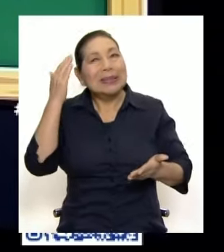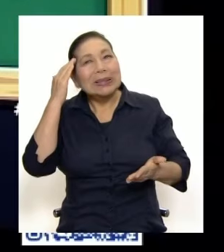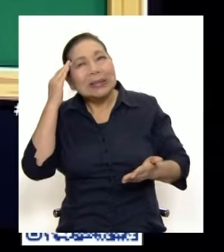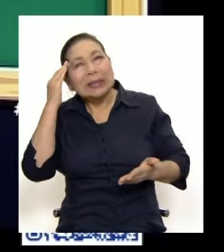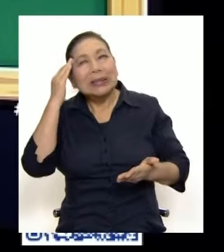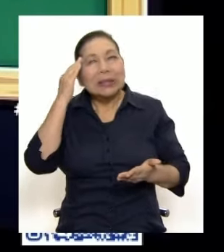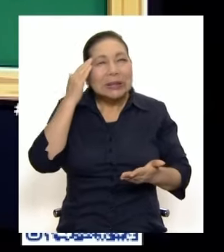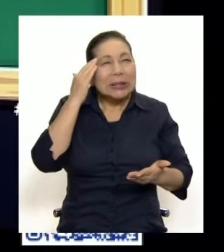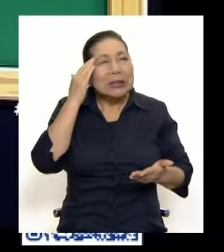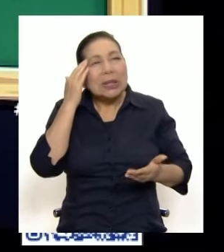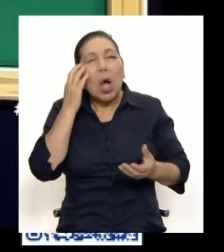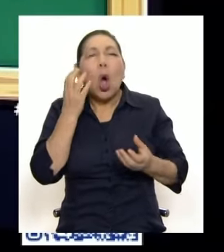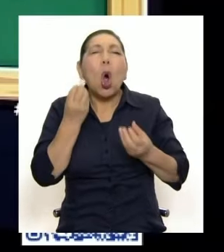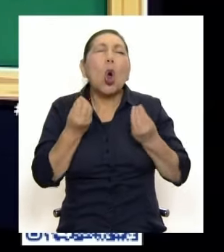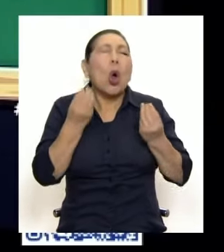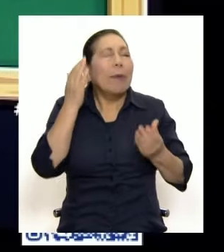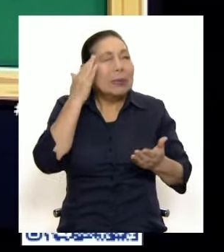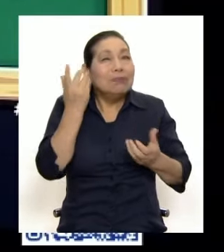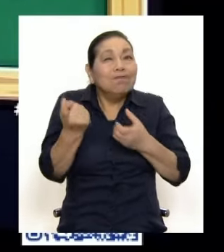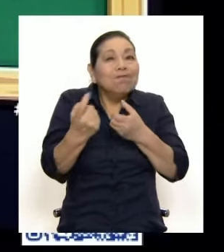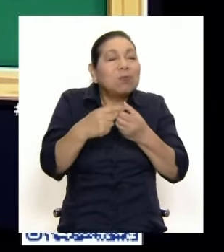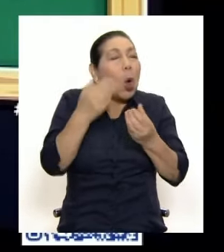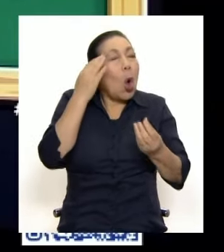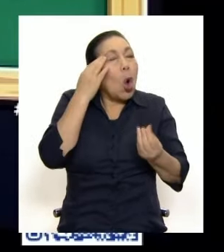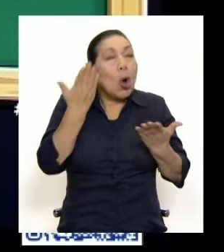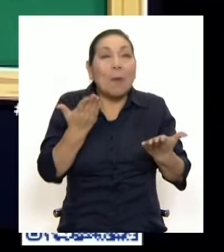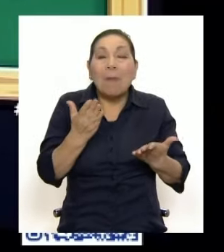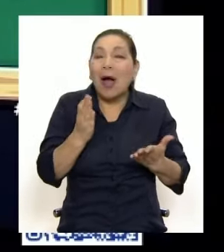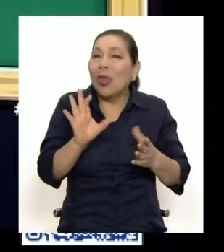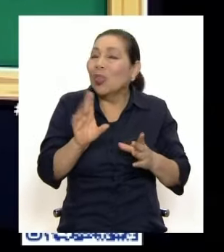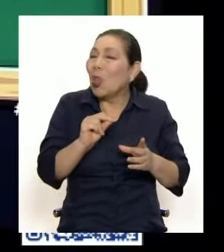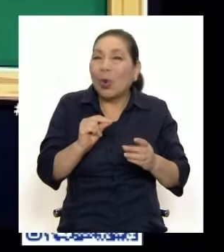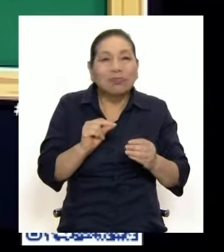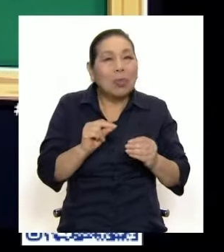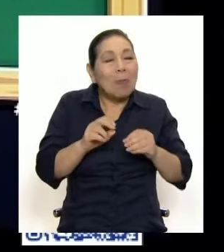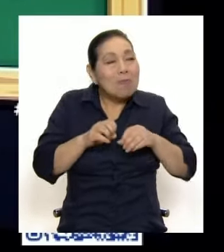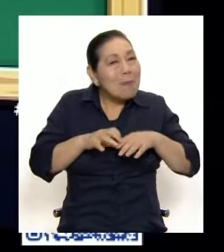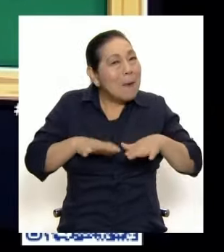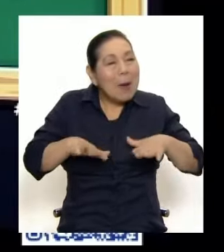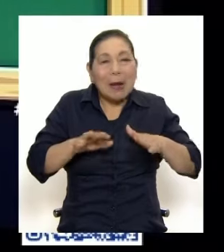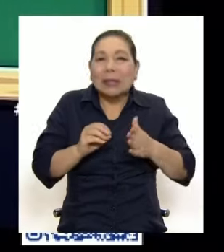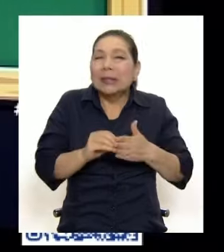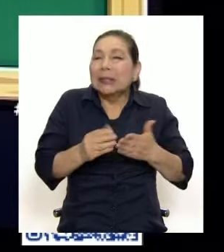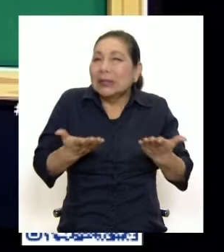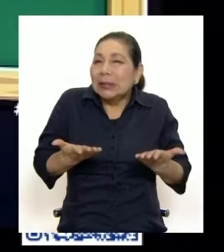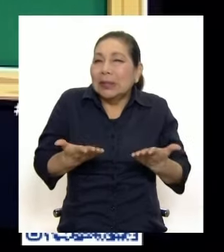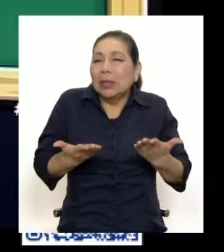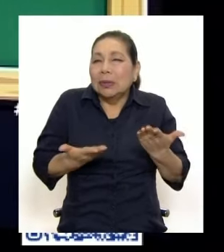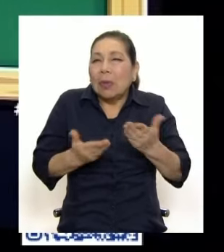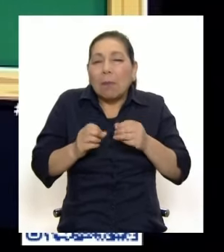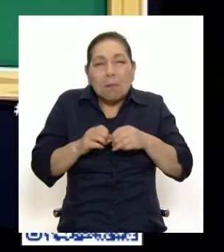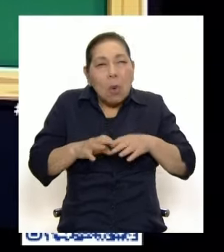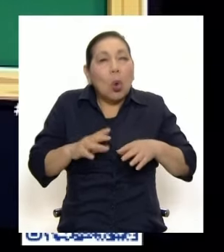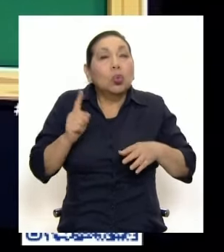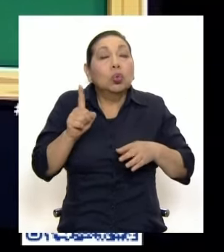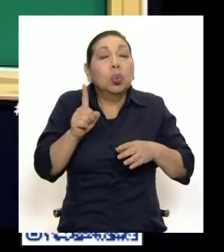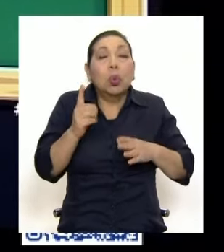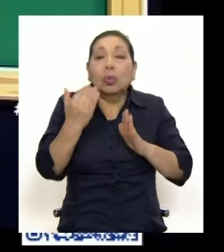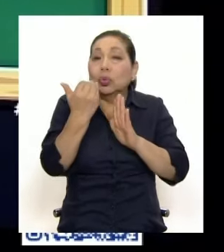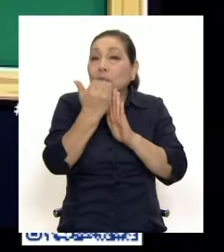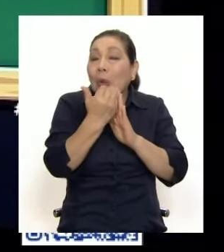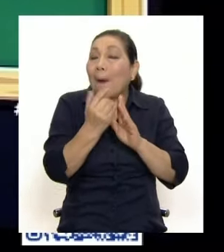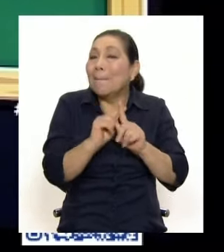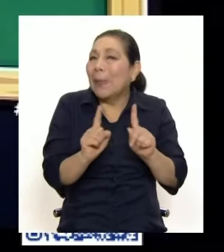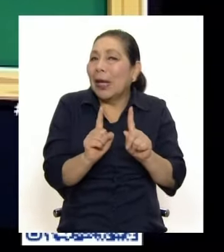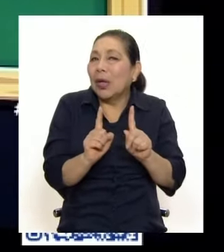creo que esa es una de las razones fundamentales por las cuales el foro no ha seguido expandiéndose sino más bien ha tratado de expandir su agenda